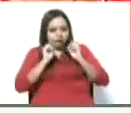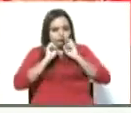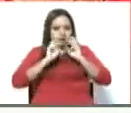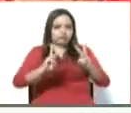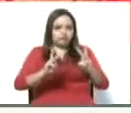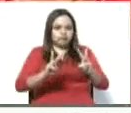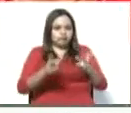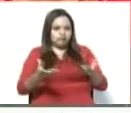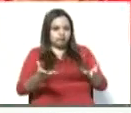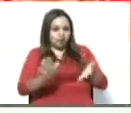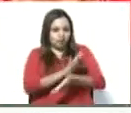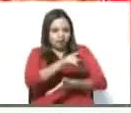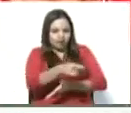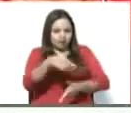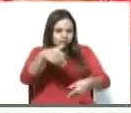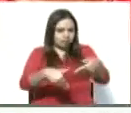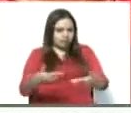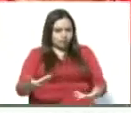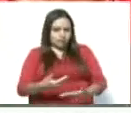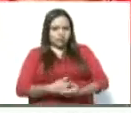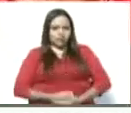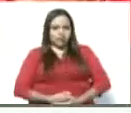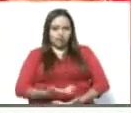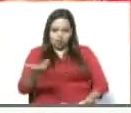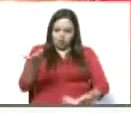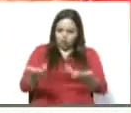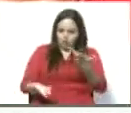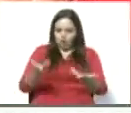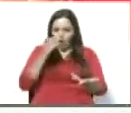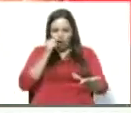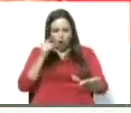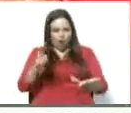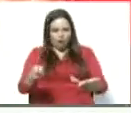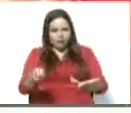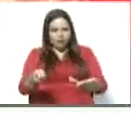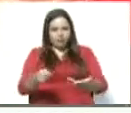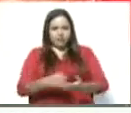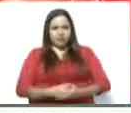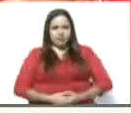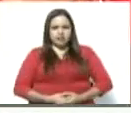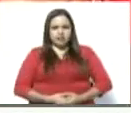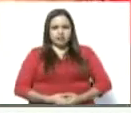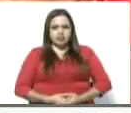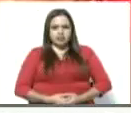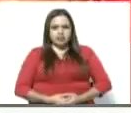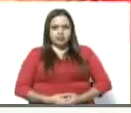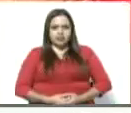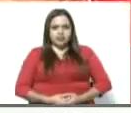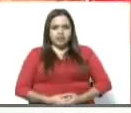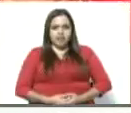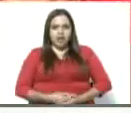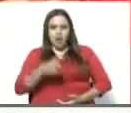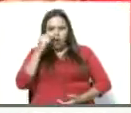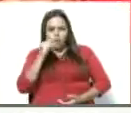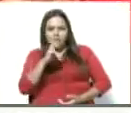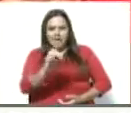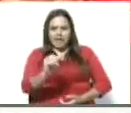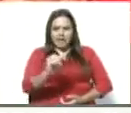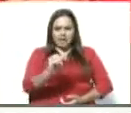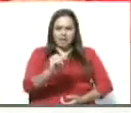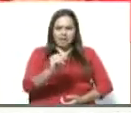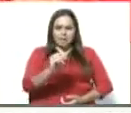ello. Lo comparaban con el castrochavismo a Gustavo Petro. Y